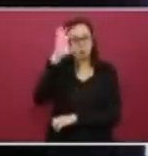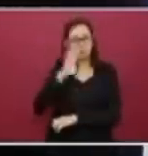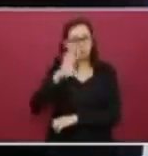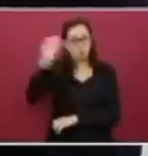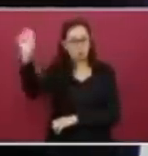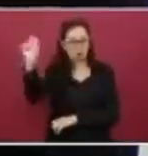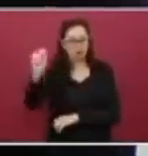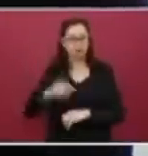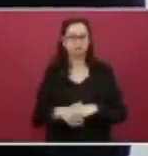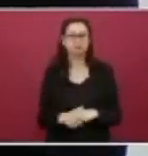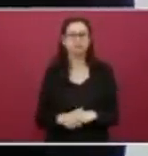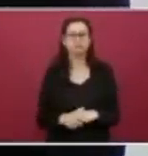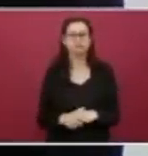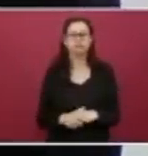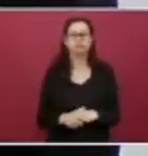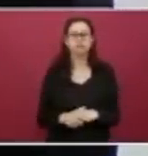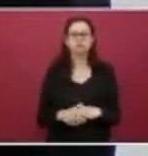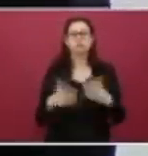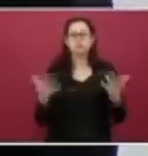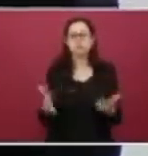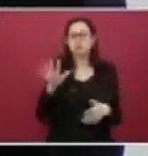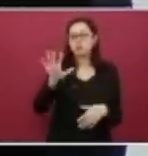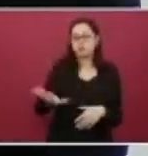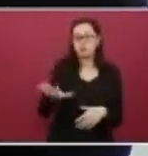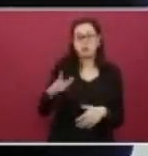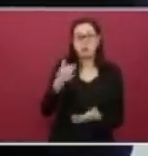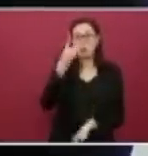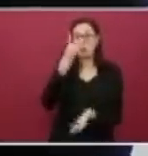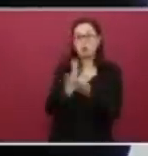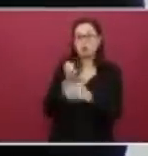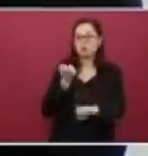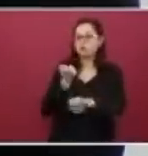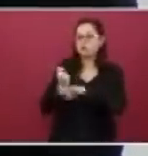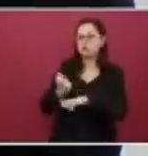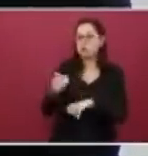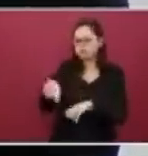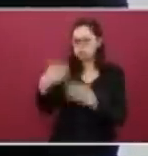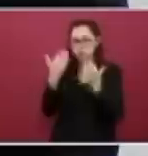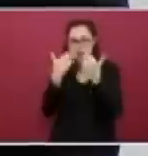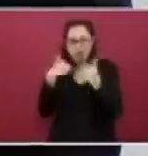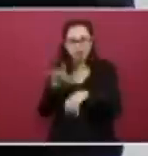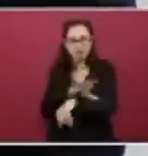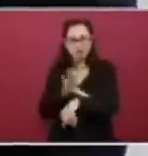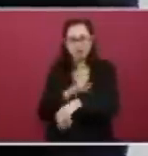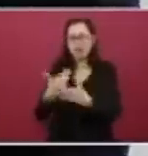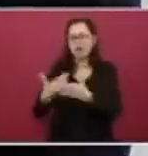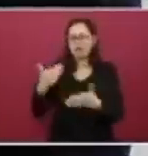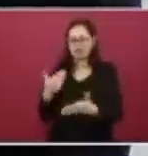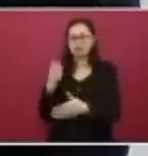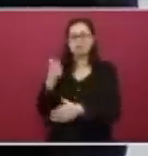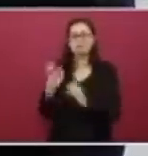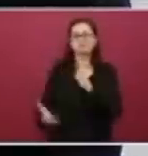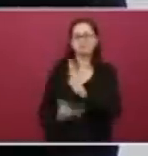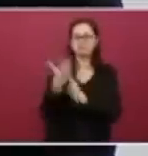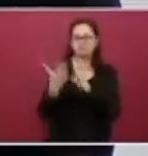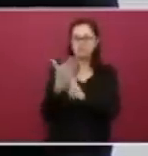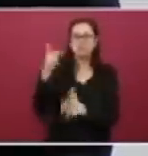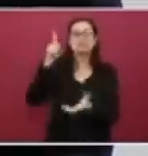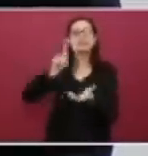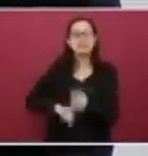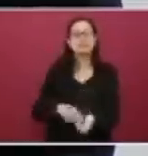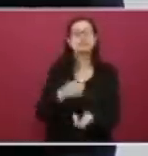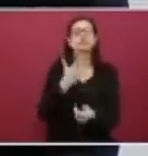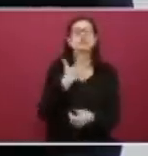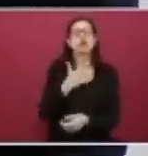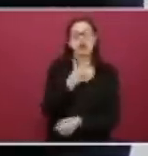produce electricidad en su territorio se construyó una planta para producir electricidad que requiere gas natural y